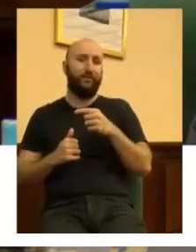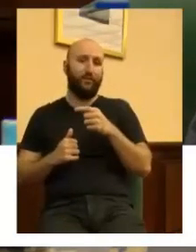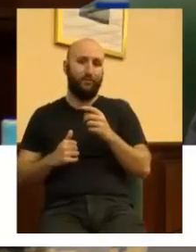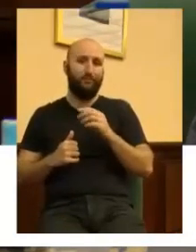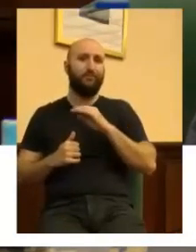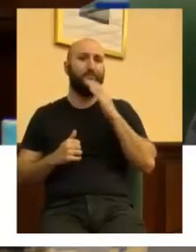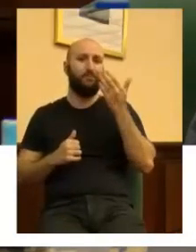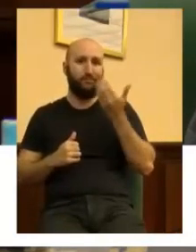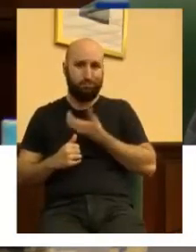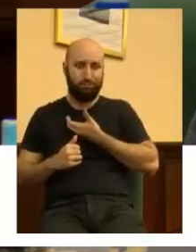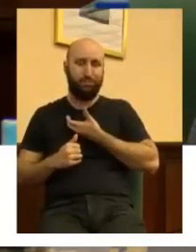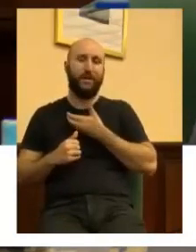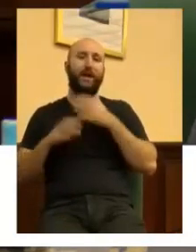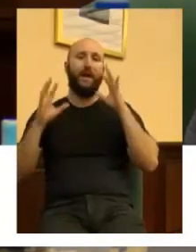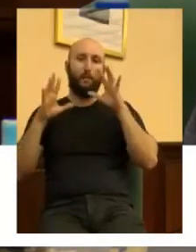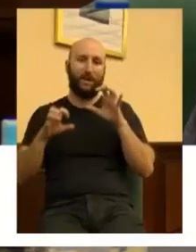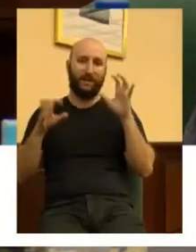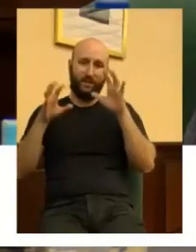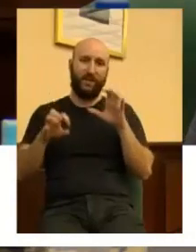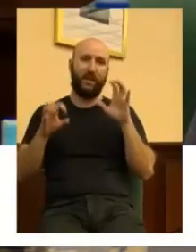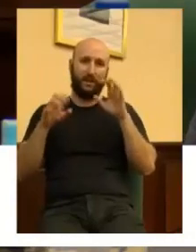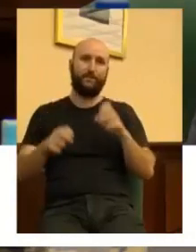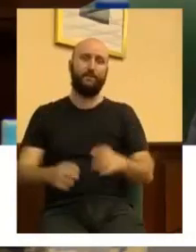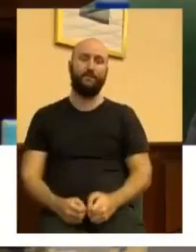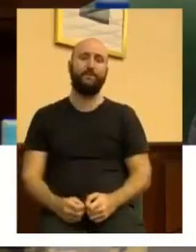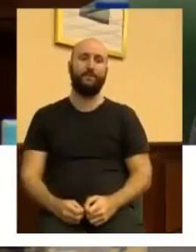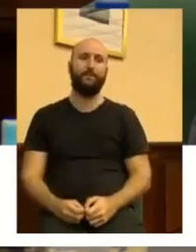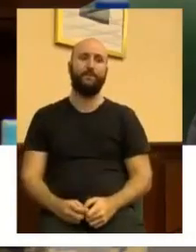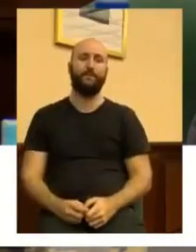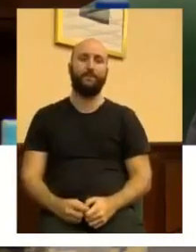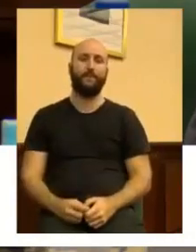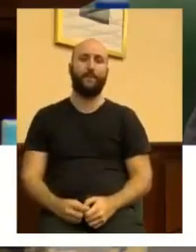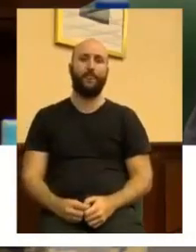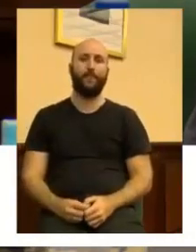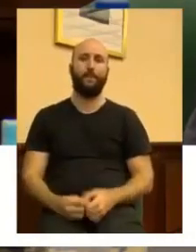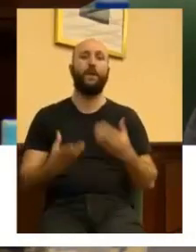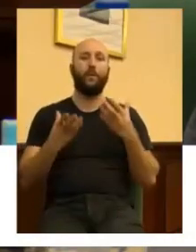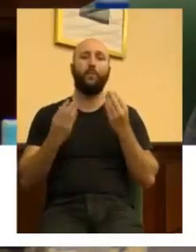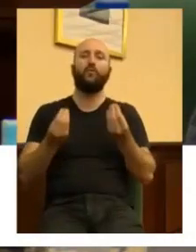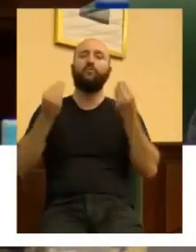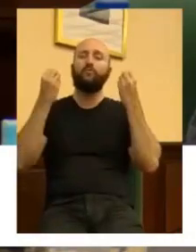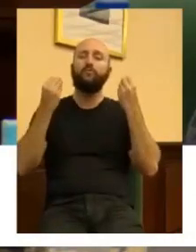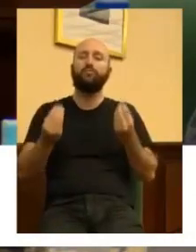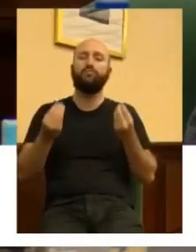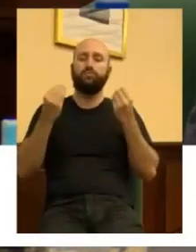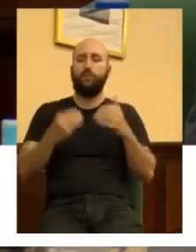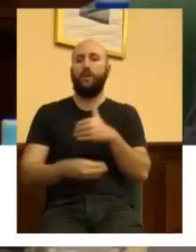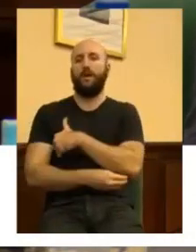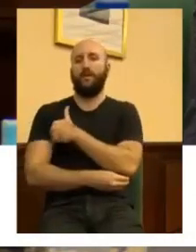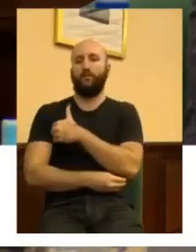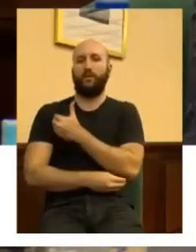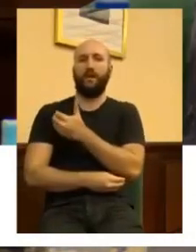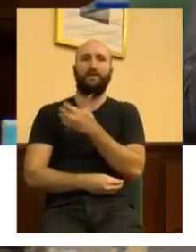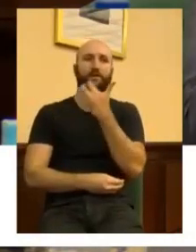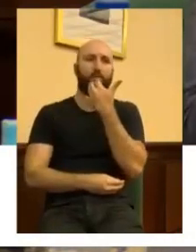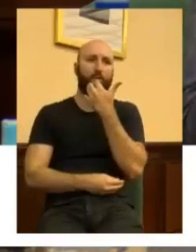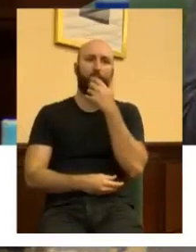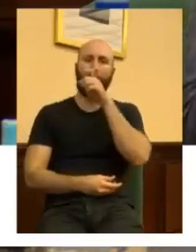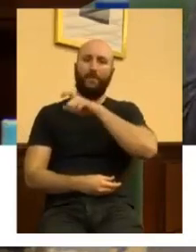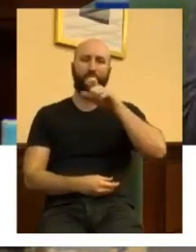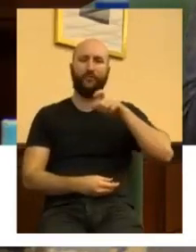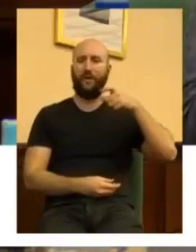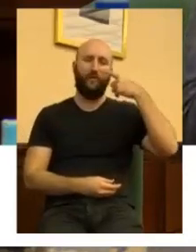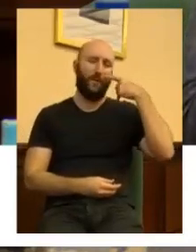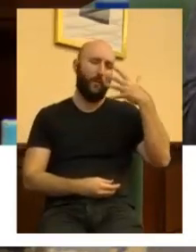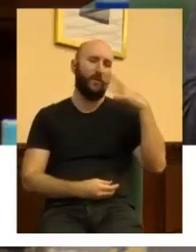fundamental en el proceso de aprendizaje del alumnado. Y cuántos grandes estudiantes, y podríamos hablar de nombres luego muy reconocidos